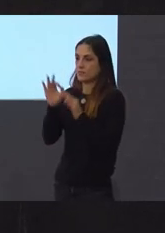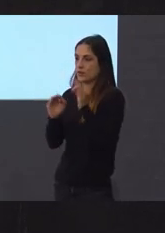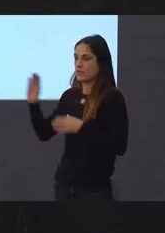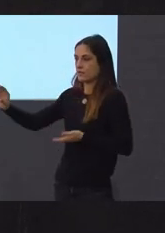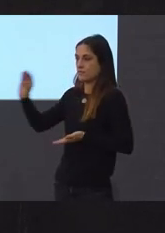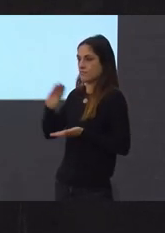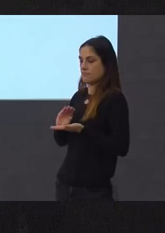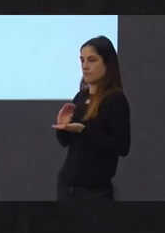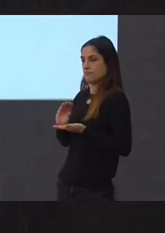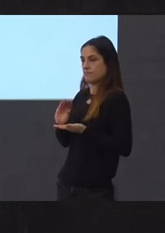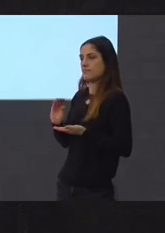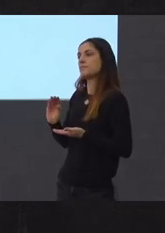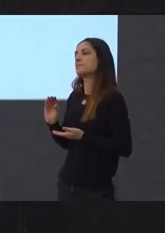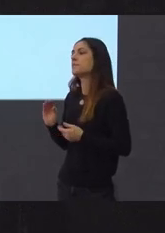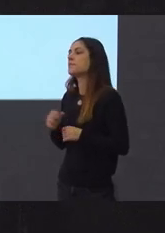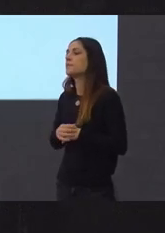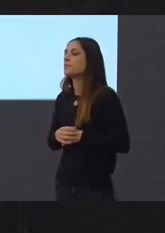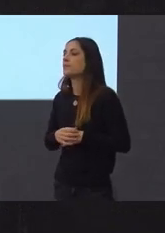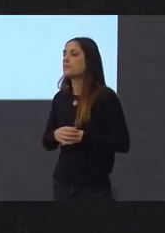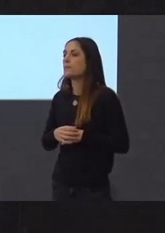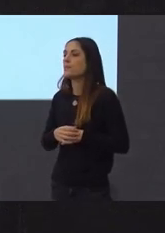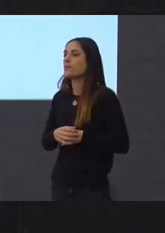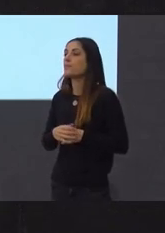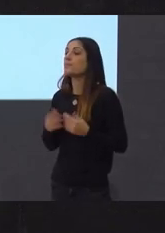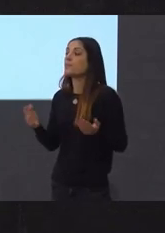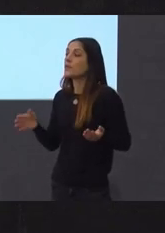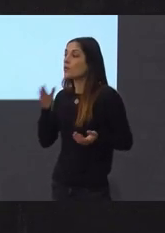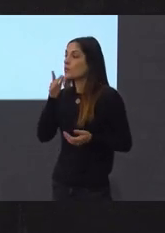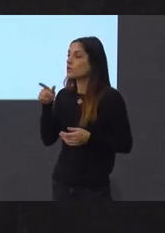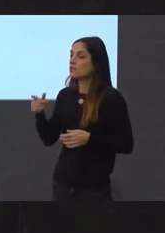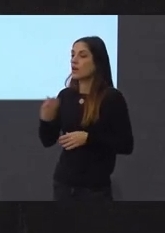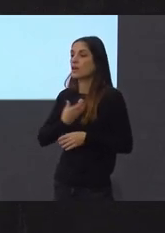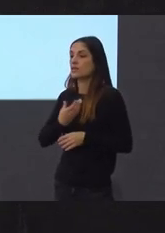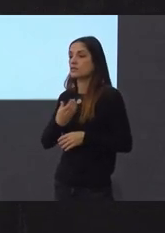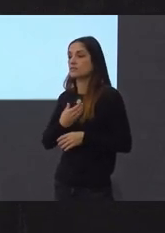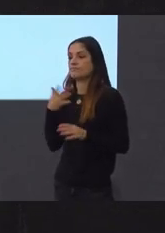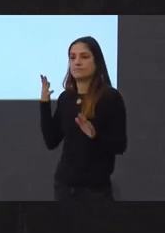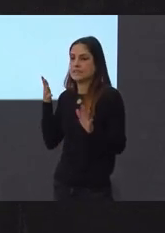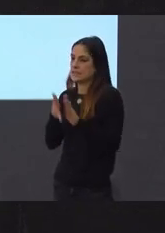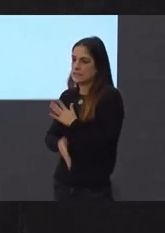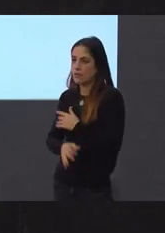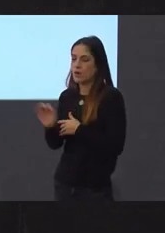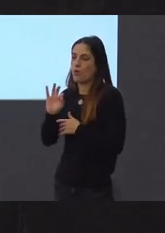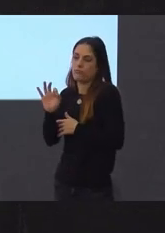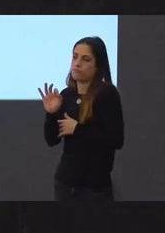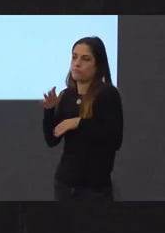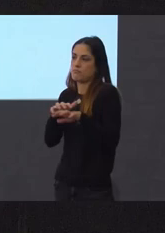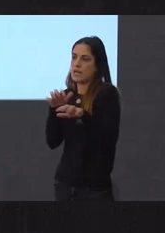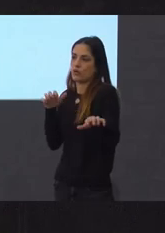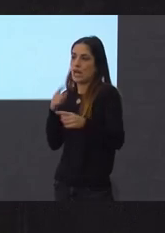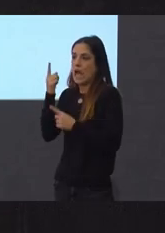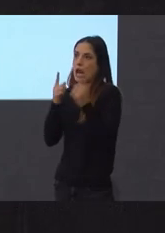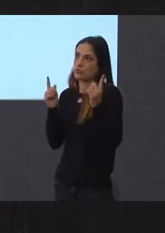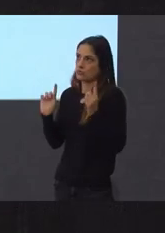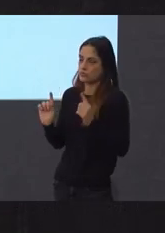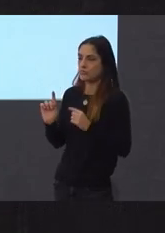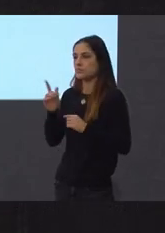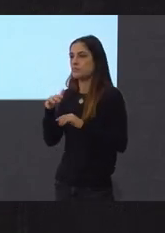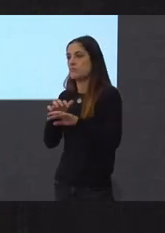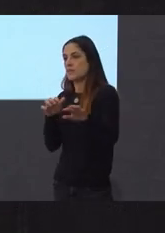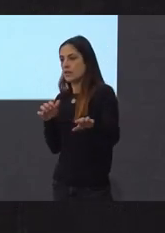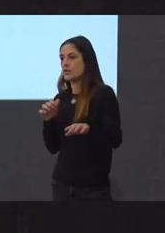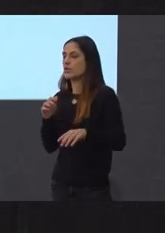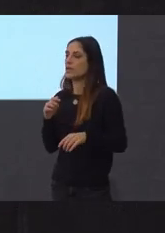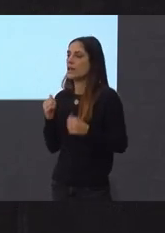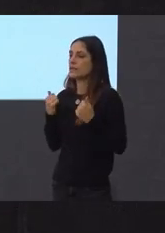repoboación. Entón, por iso, os concellos sempre van a optar, ou case sempre, non en todos os casos foi así, en ceder